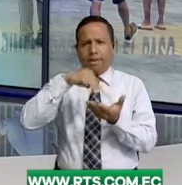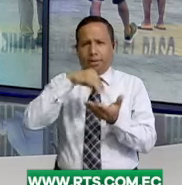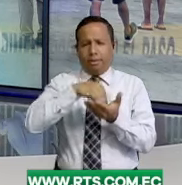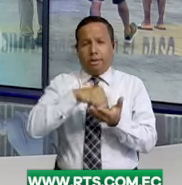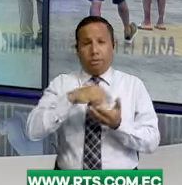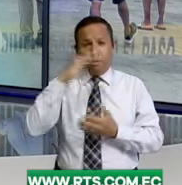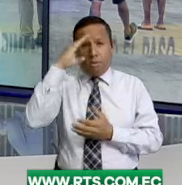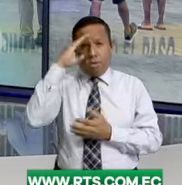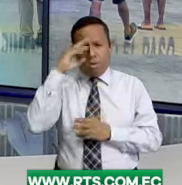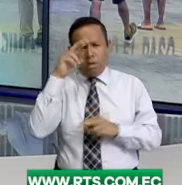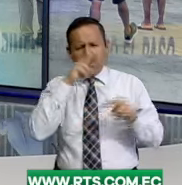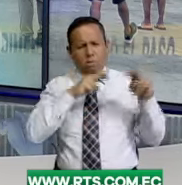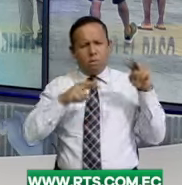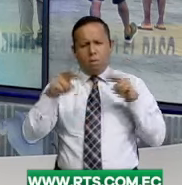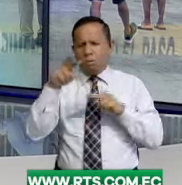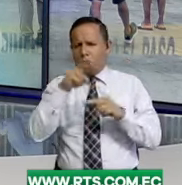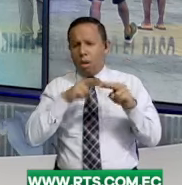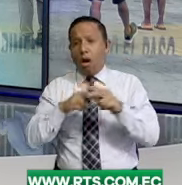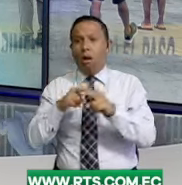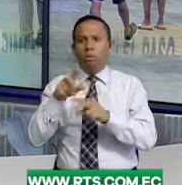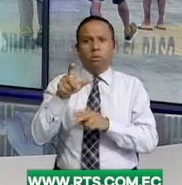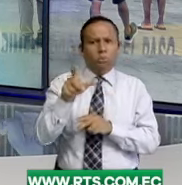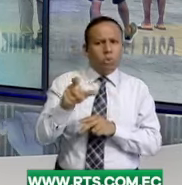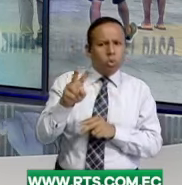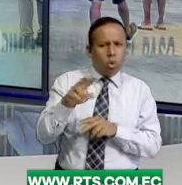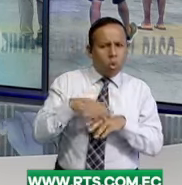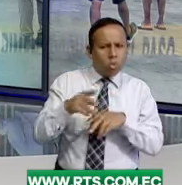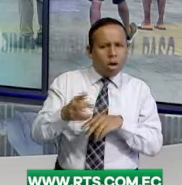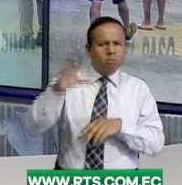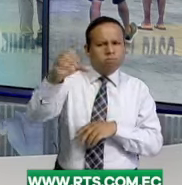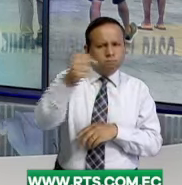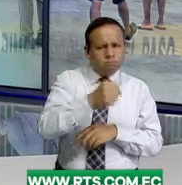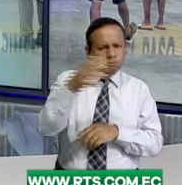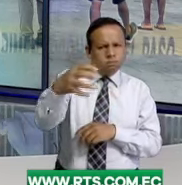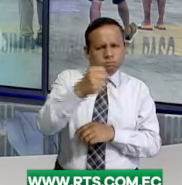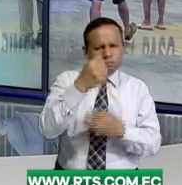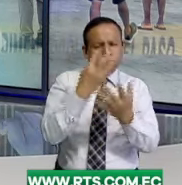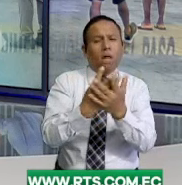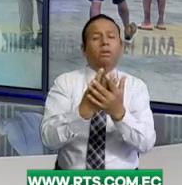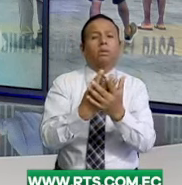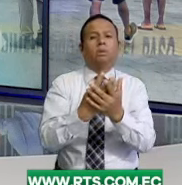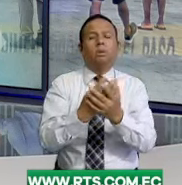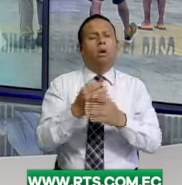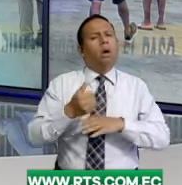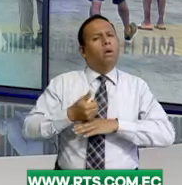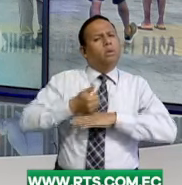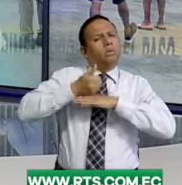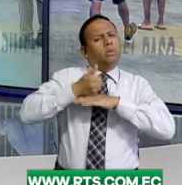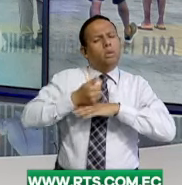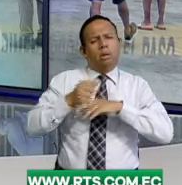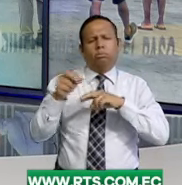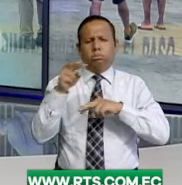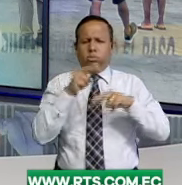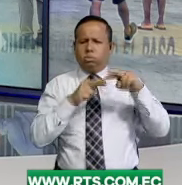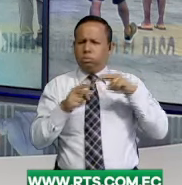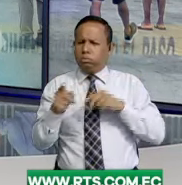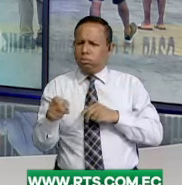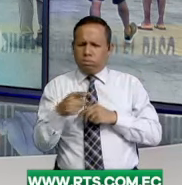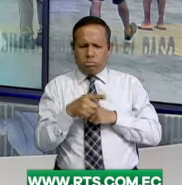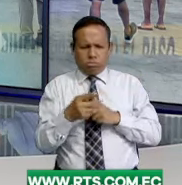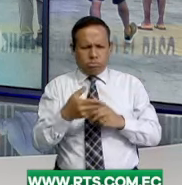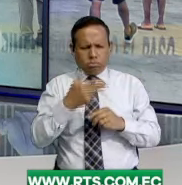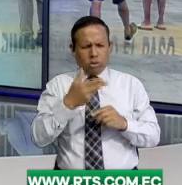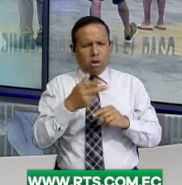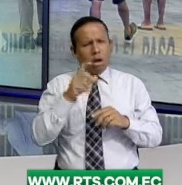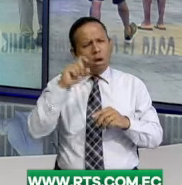detener a dos sospechosos, mientras las autoridades investigan si este crimen está relacionado al asesinato de alias El